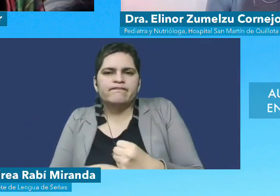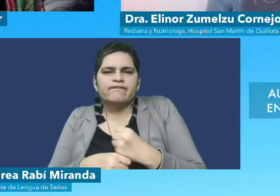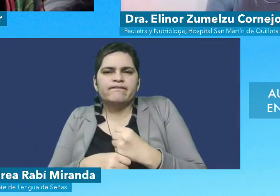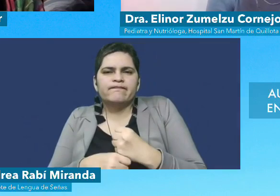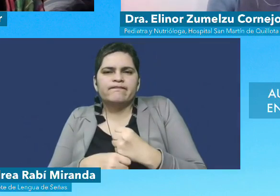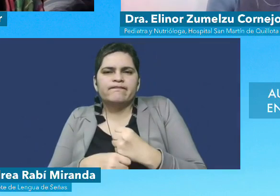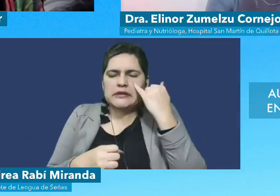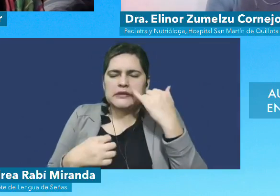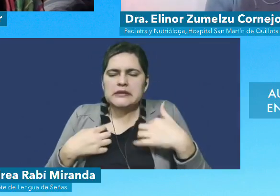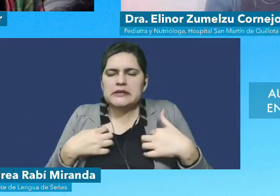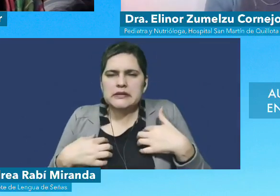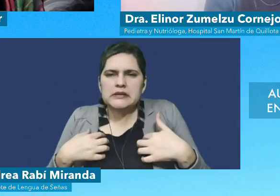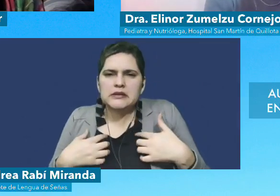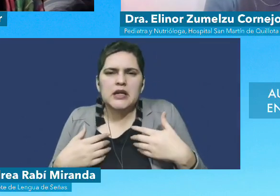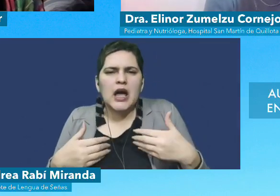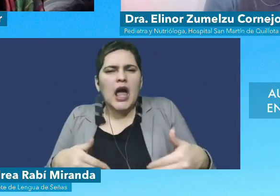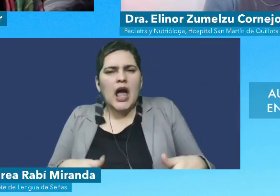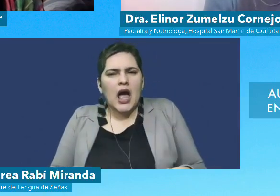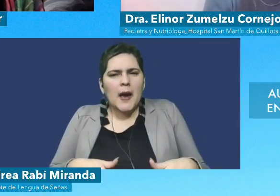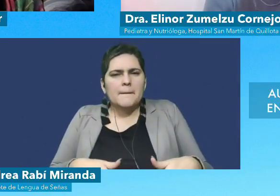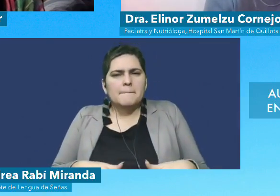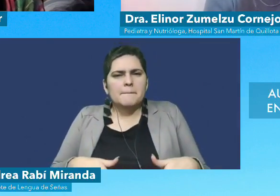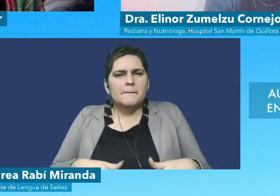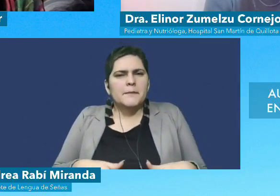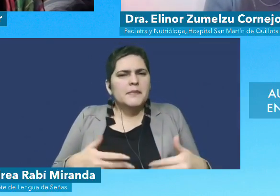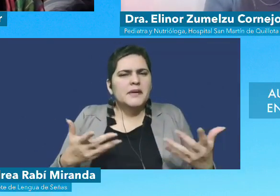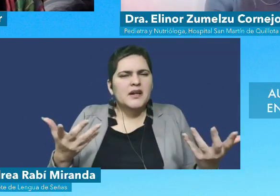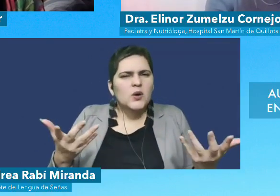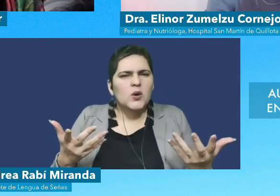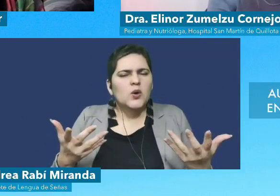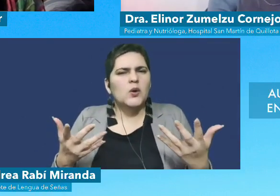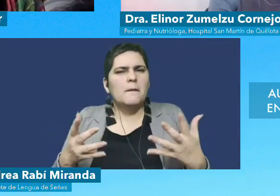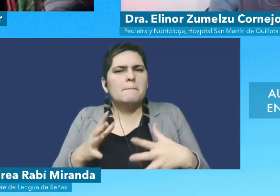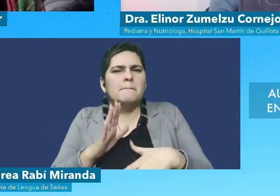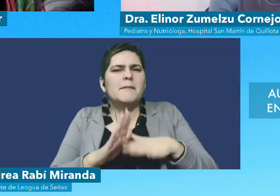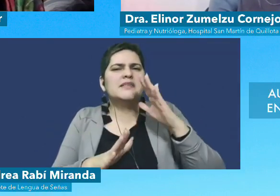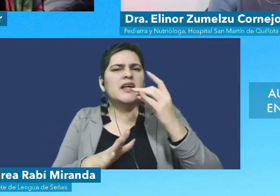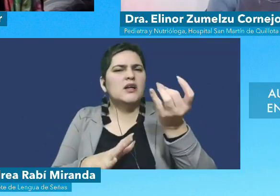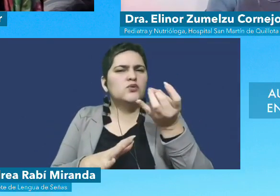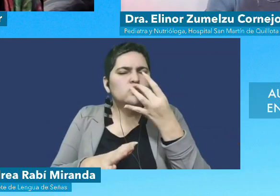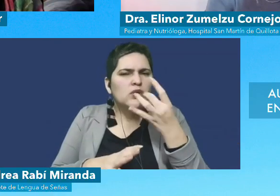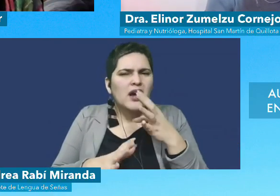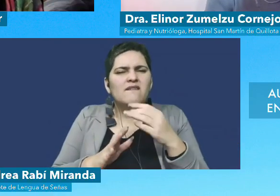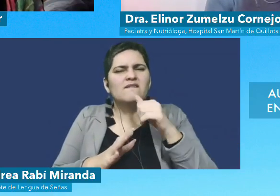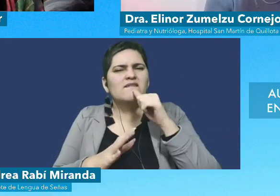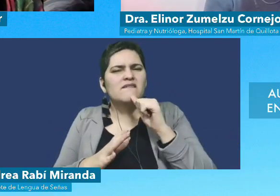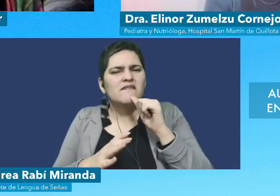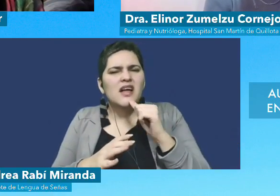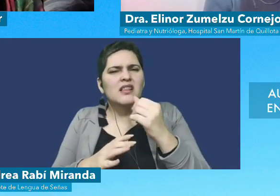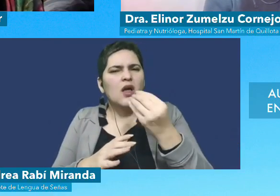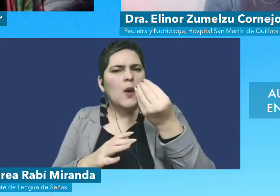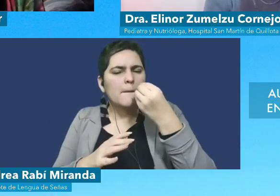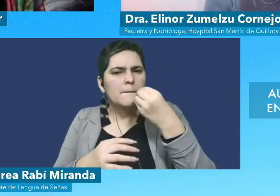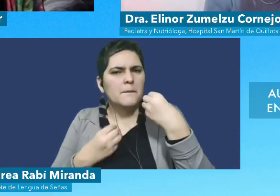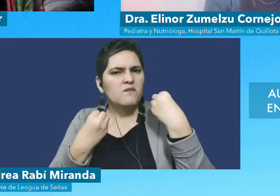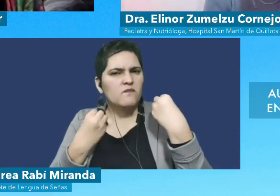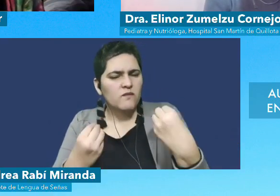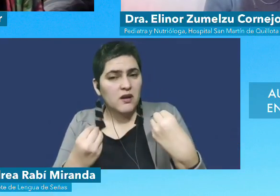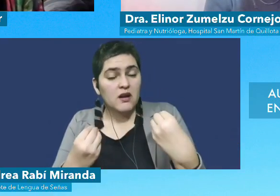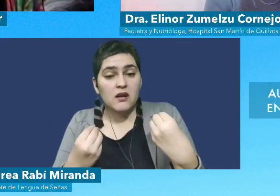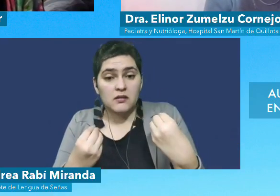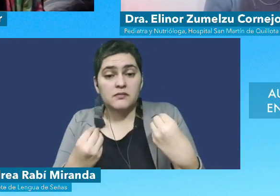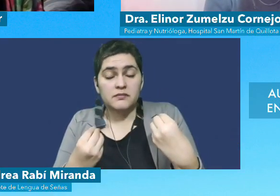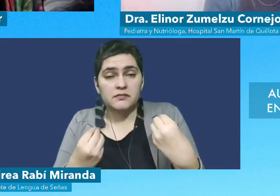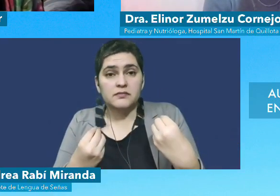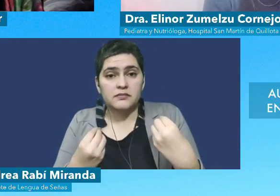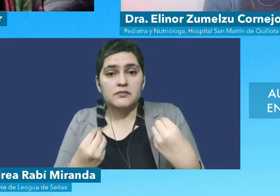es hambre, es exceso de azúcar y falta de algunos nutrientes, sí, porque a todos nos Es muy provocan fácil